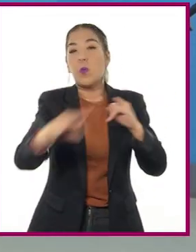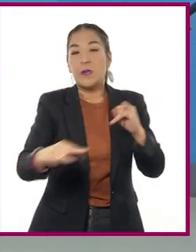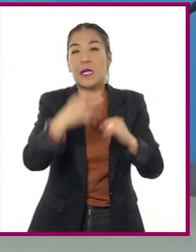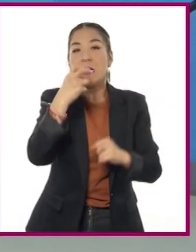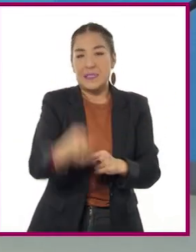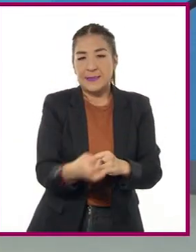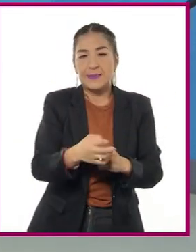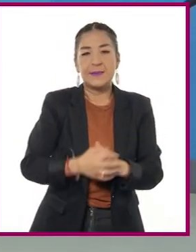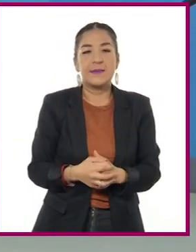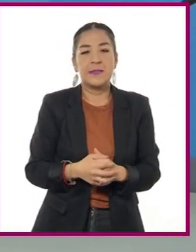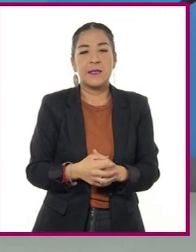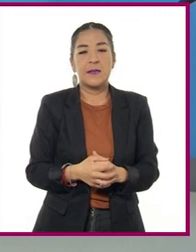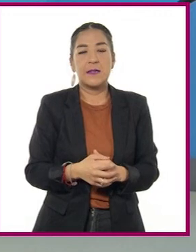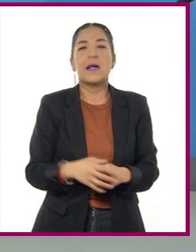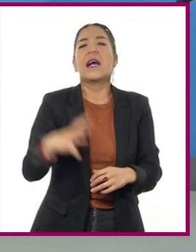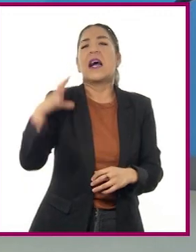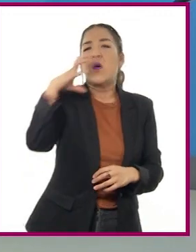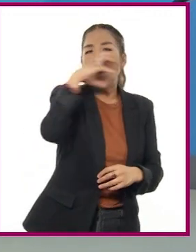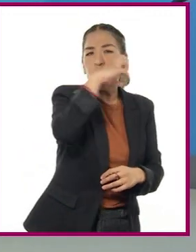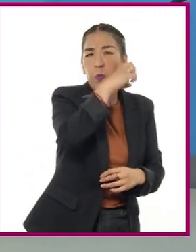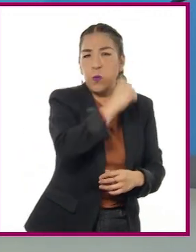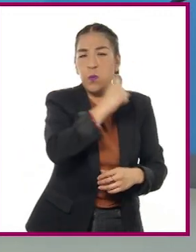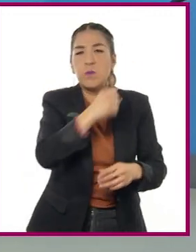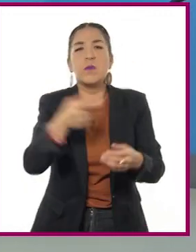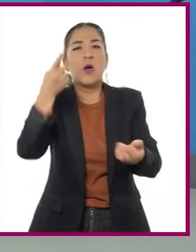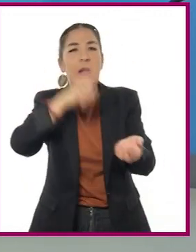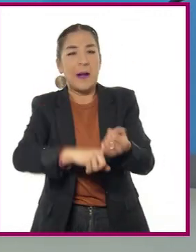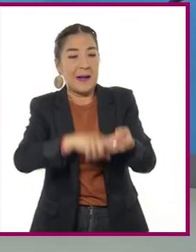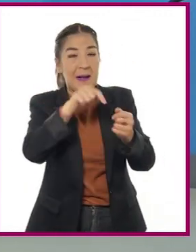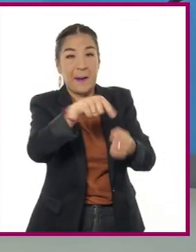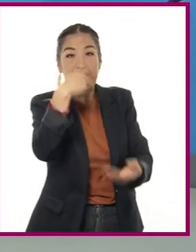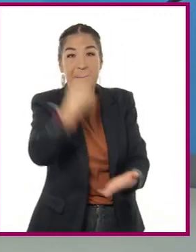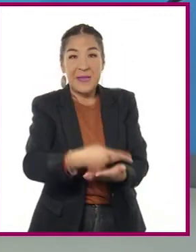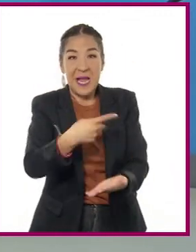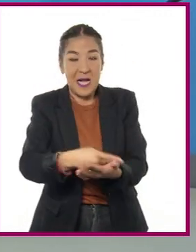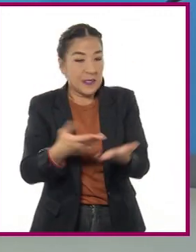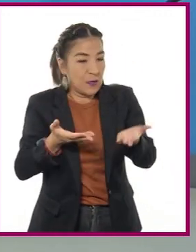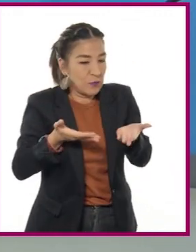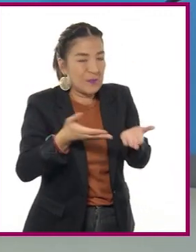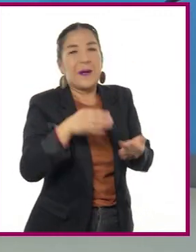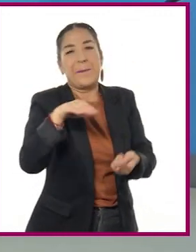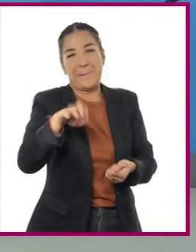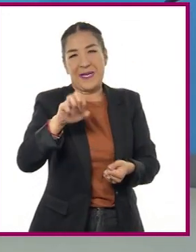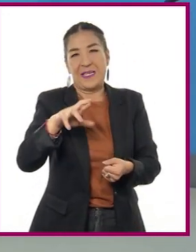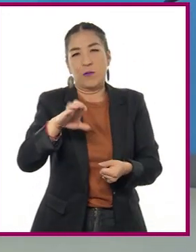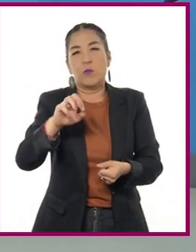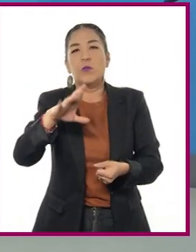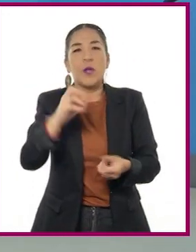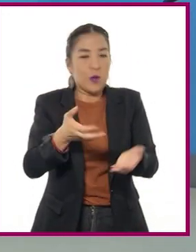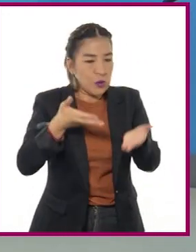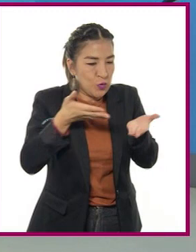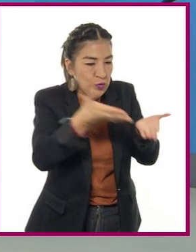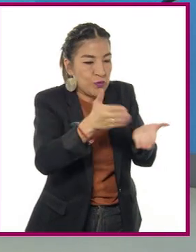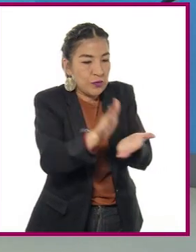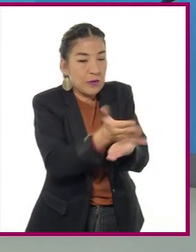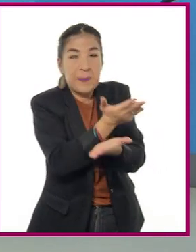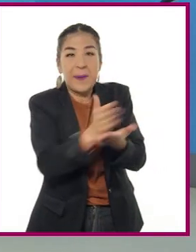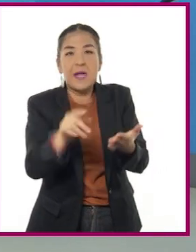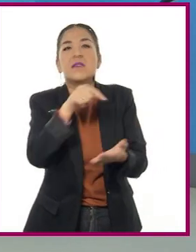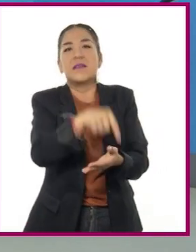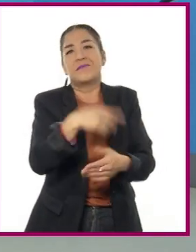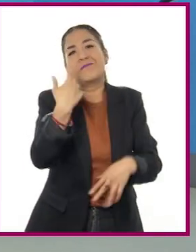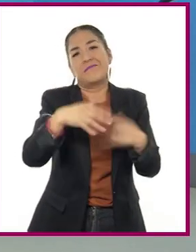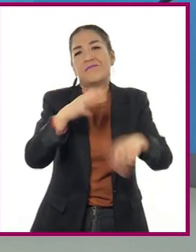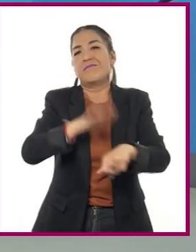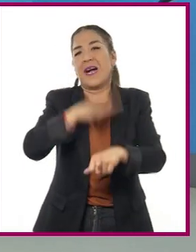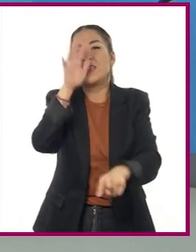medios físicos y por calor, se aislaba la plata del mercurio o azogue. Este método tuvo gran